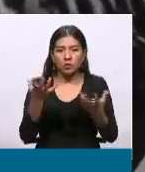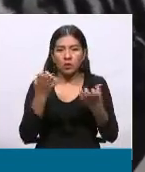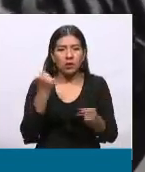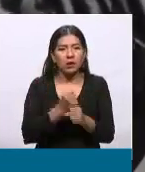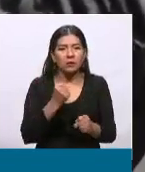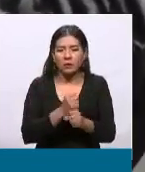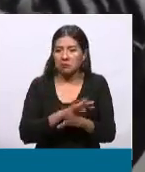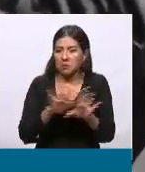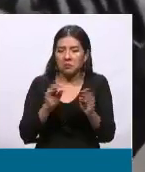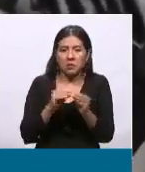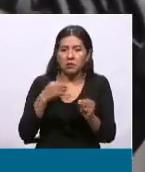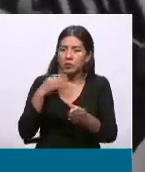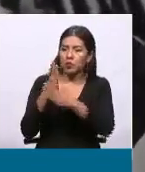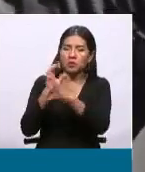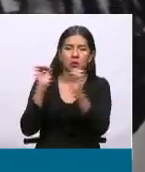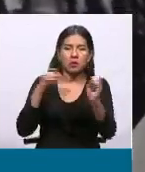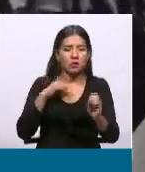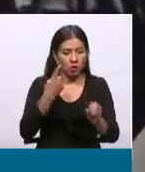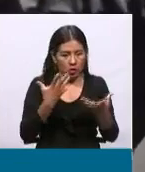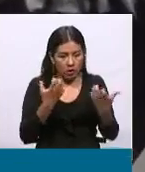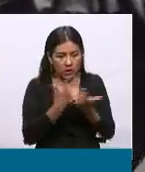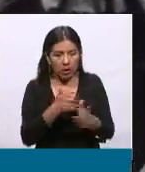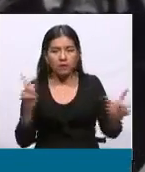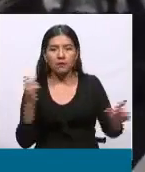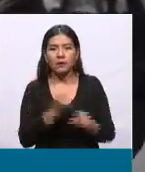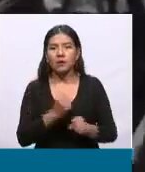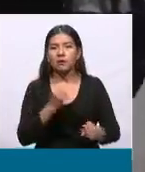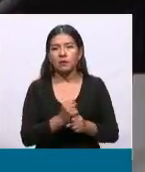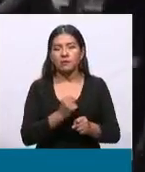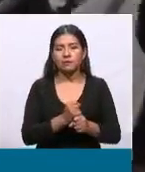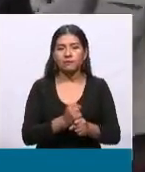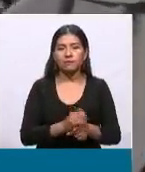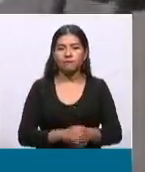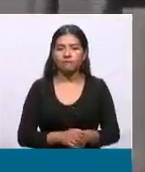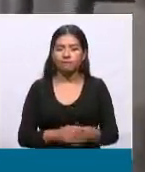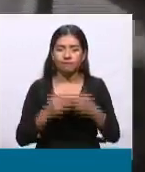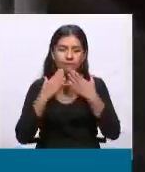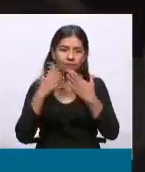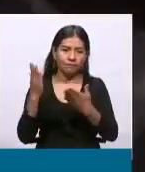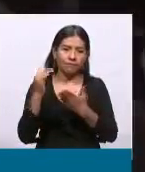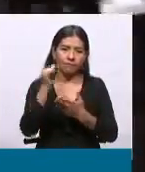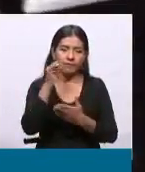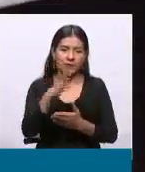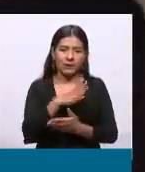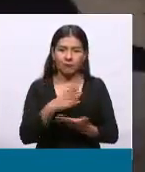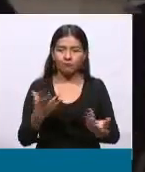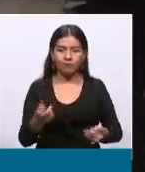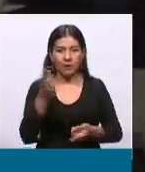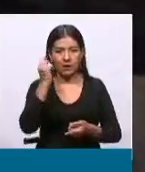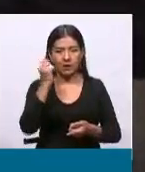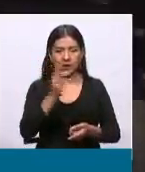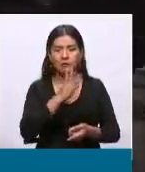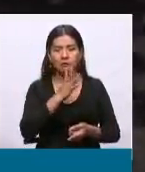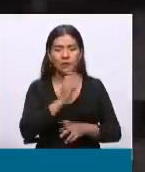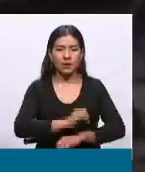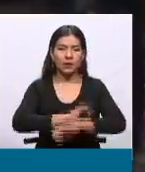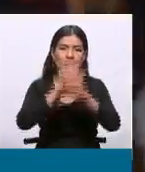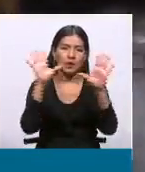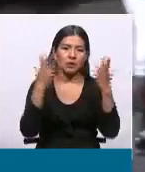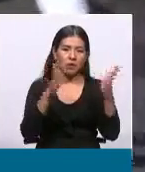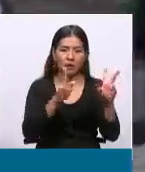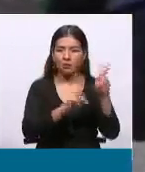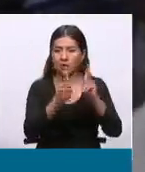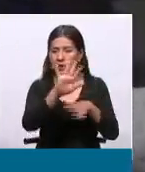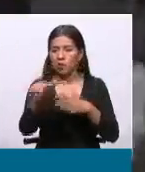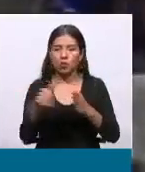trabajar, es lo único que queremos. Muchísimas gracias. Bueno, muchísimas gracias, señora. Testimonios claros que podemos observar.